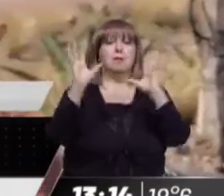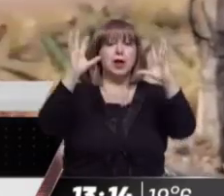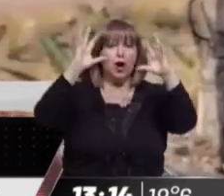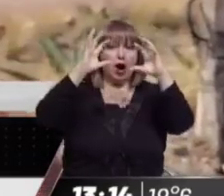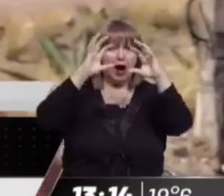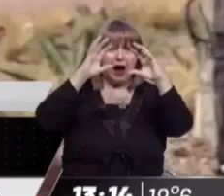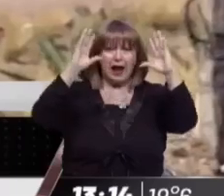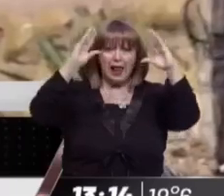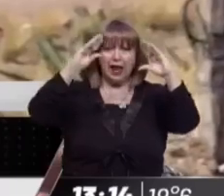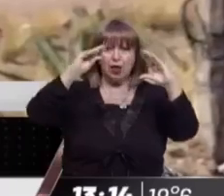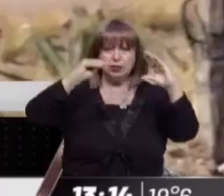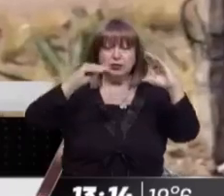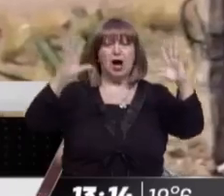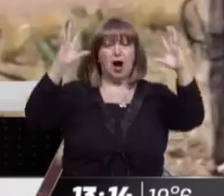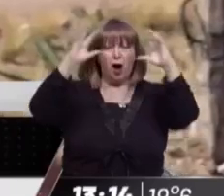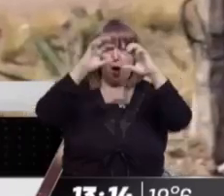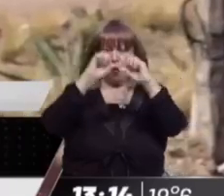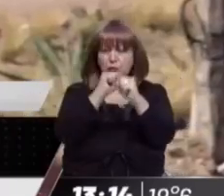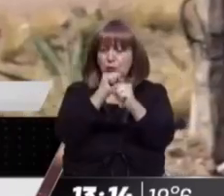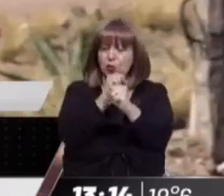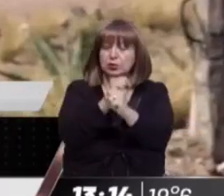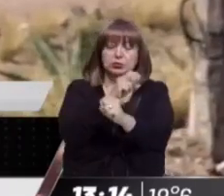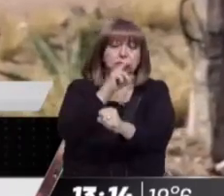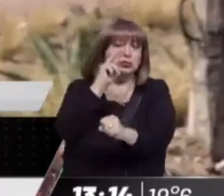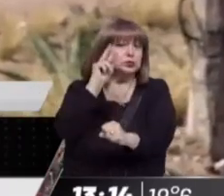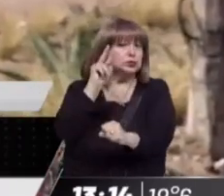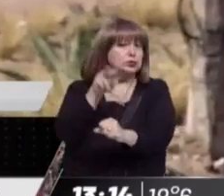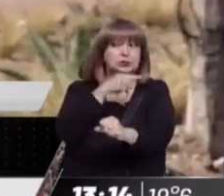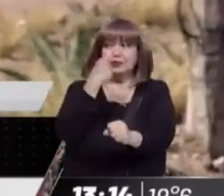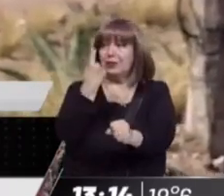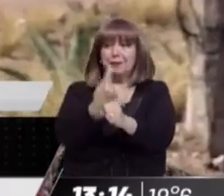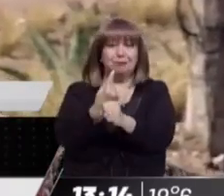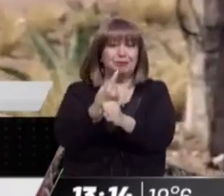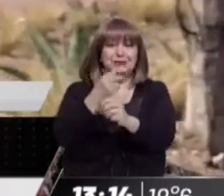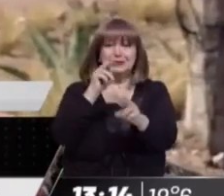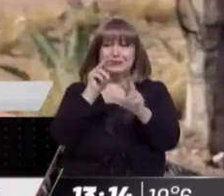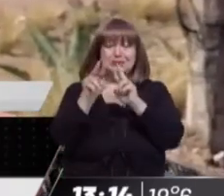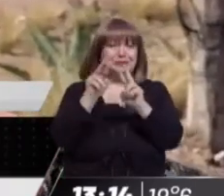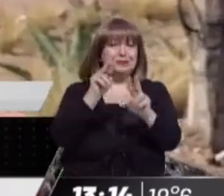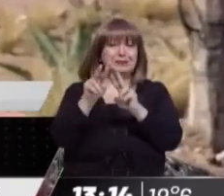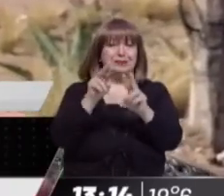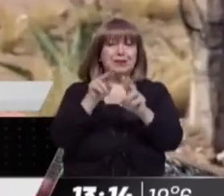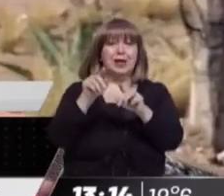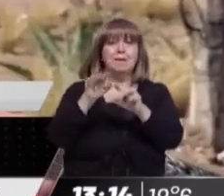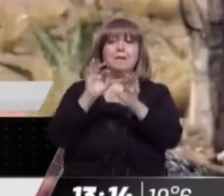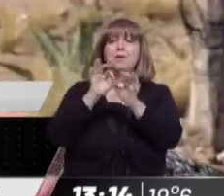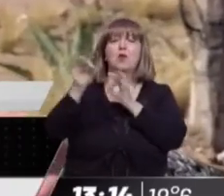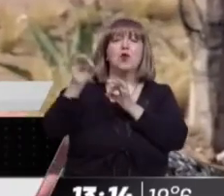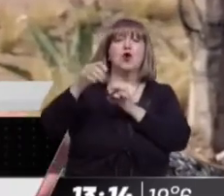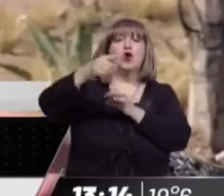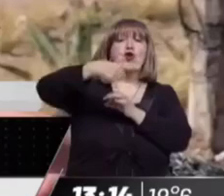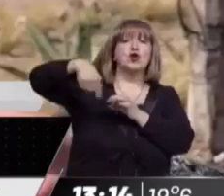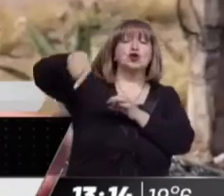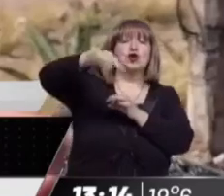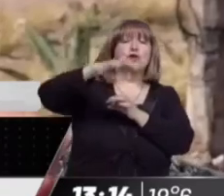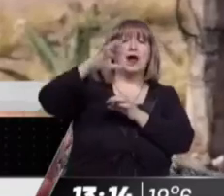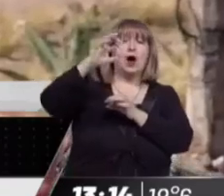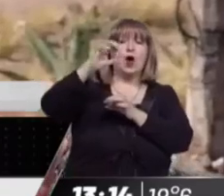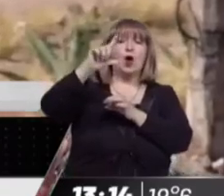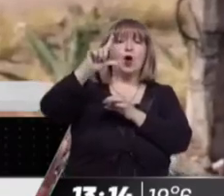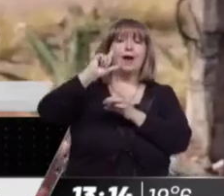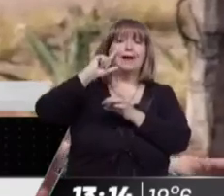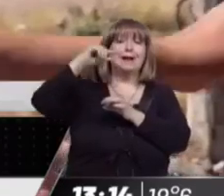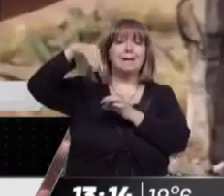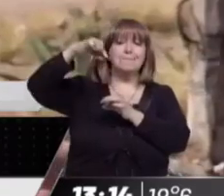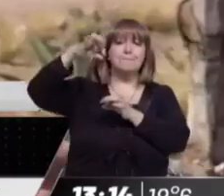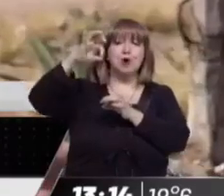acá no se ve nada esto es una boca de lobo desde donde están los los boliches el Olimpo ahí la rotonda del Olimpo todo eso para acá es una